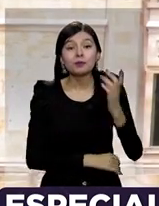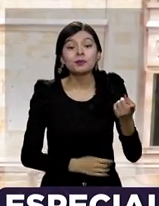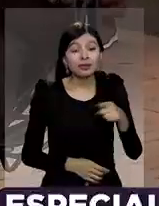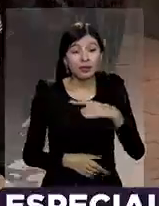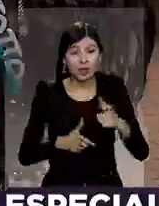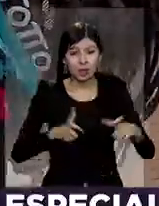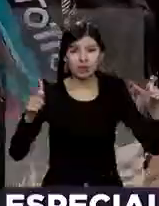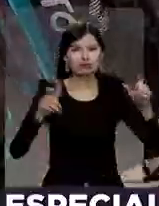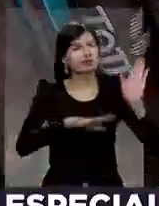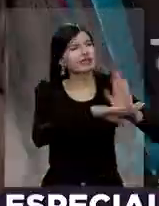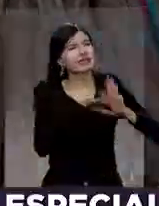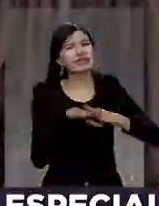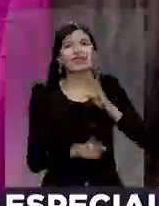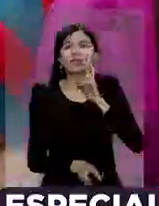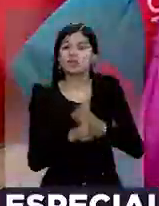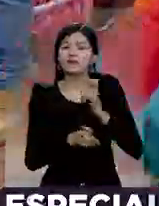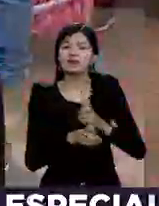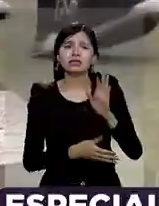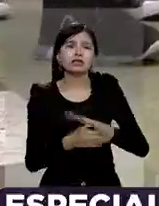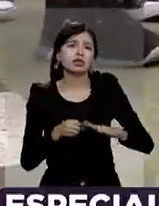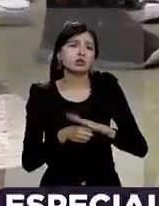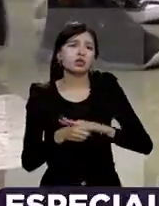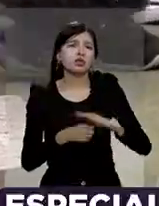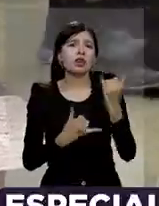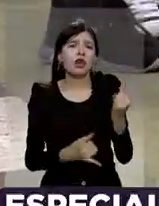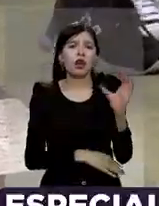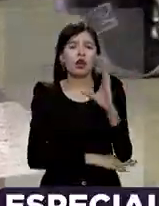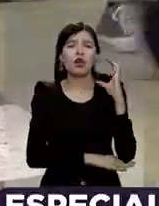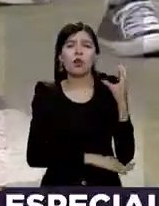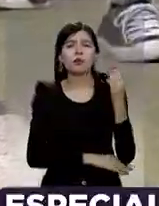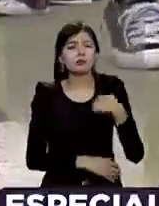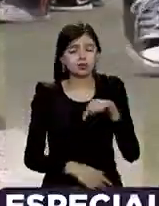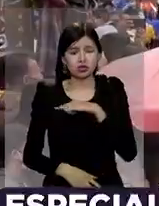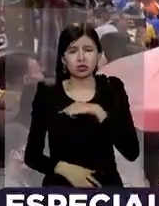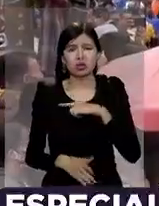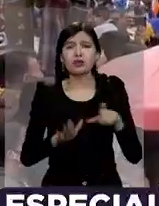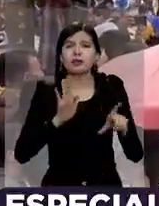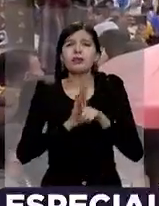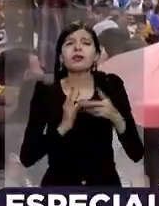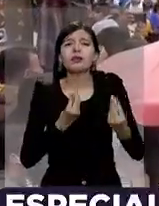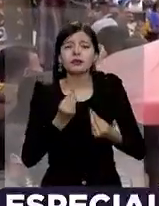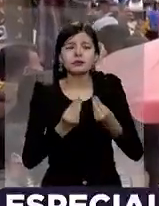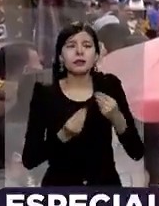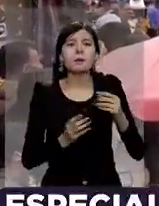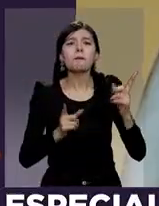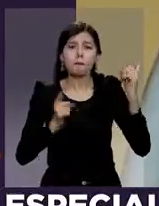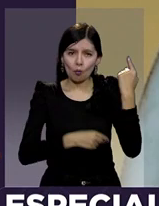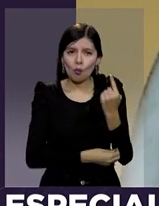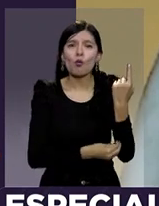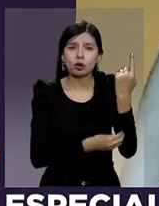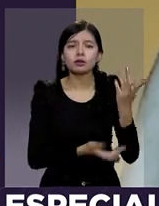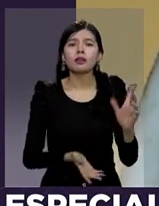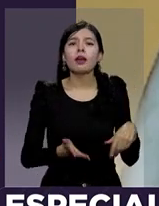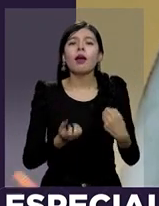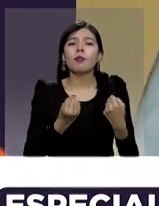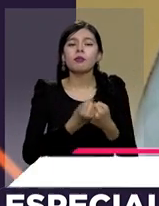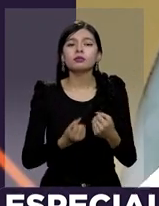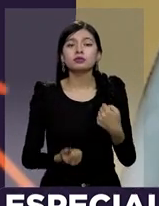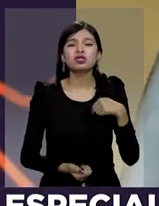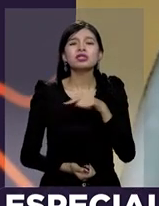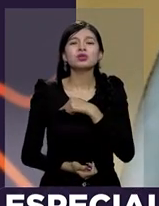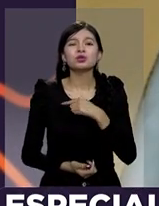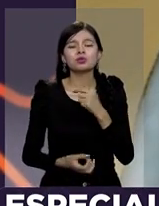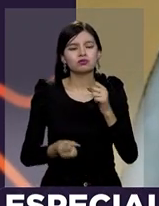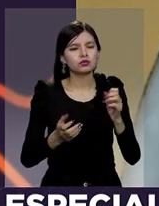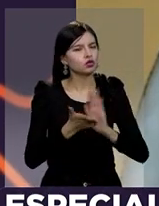que la difícil situación que vive el país hace que el legislativo tenga la obligación no solo legal y política, contribuir a solucionar